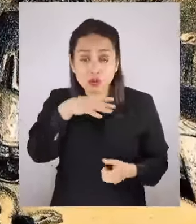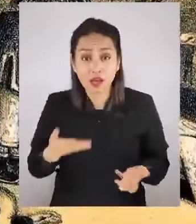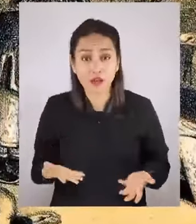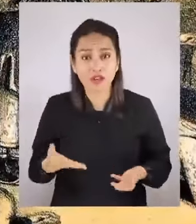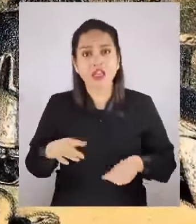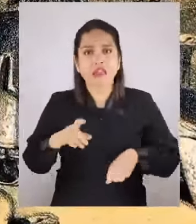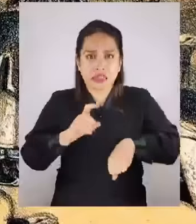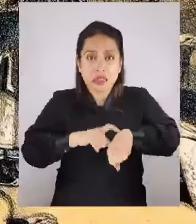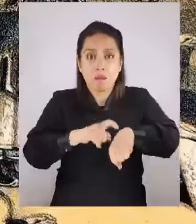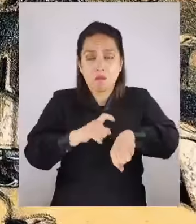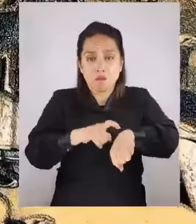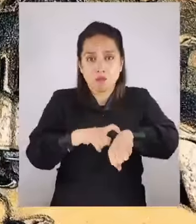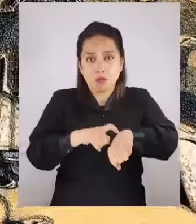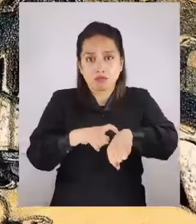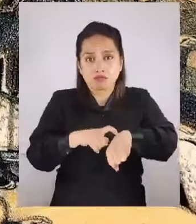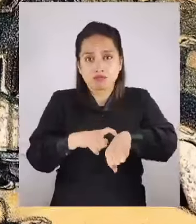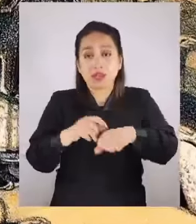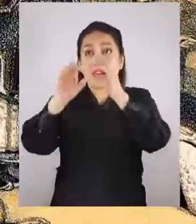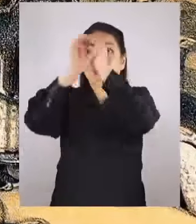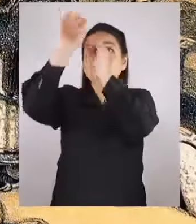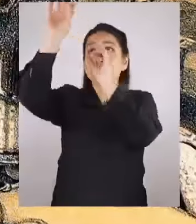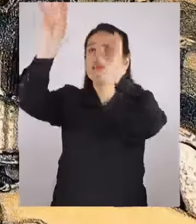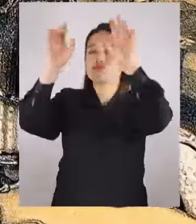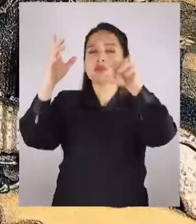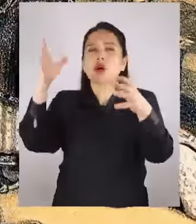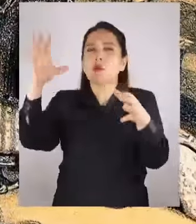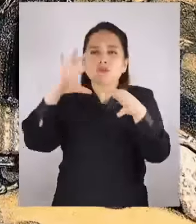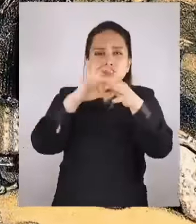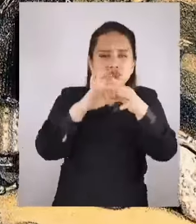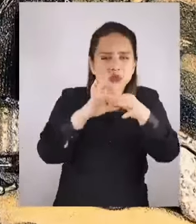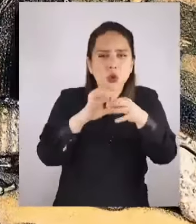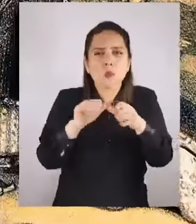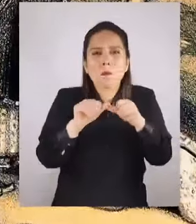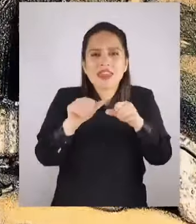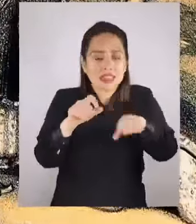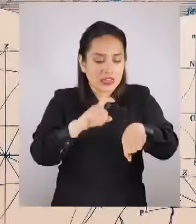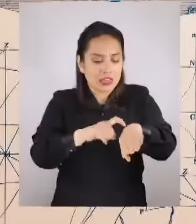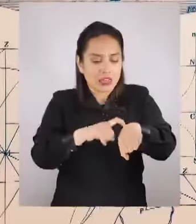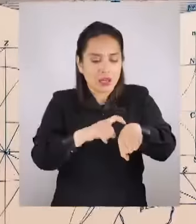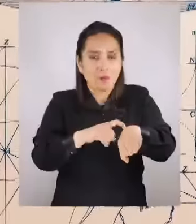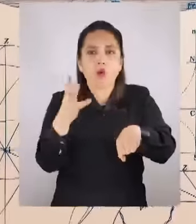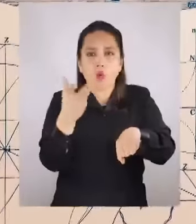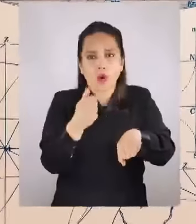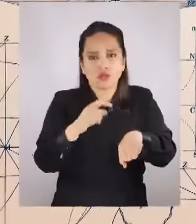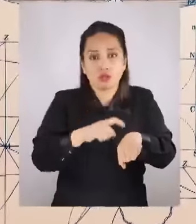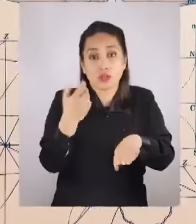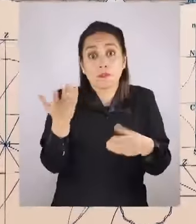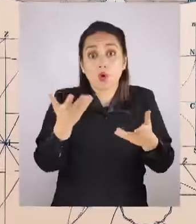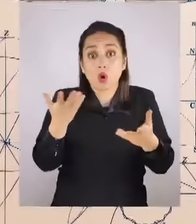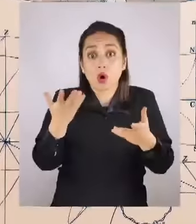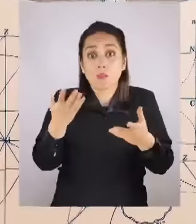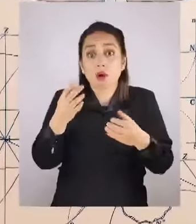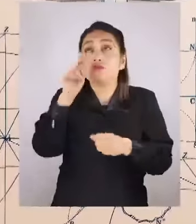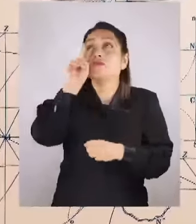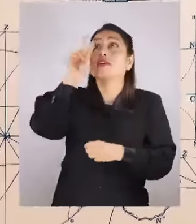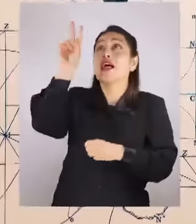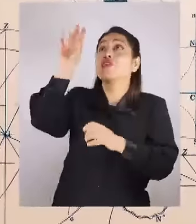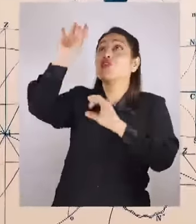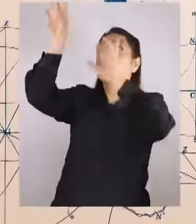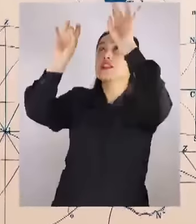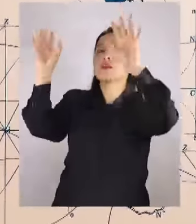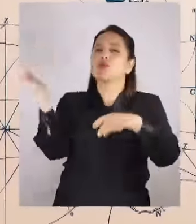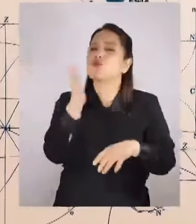de tiempo. O sea, la astronomía medía el tiempo. ¿Y cómo se medía el tiempo? Mirando las estrellas. ¿Ok? No existía la